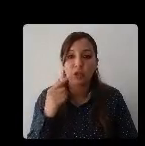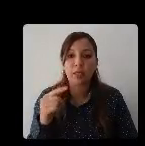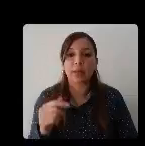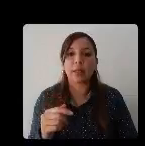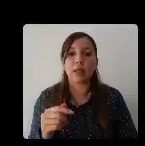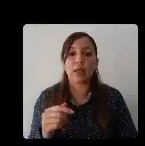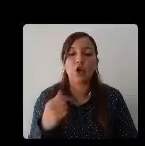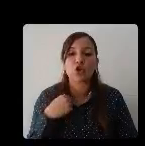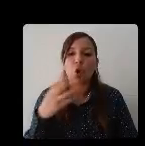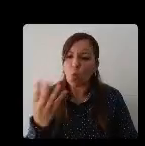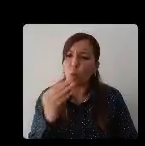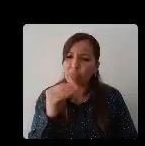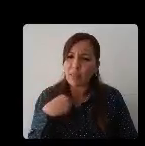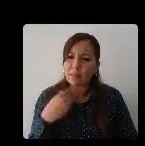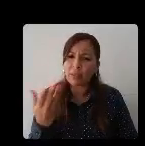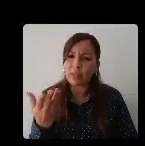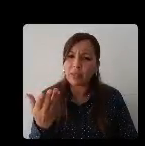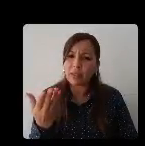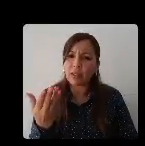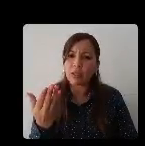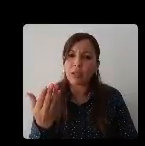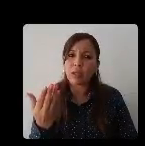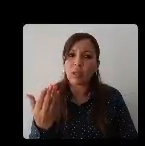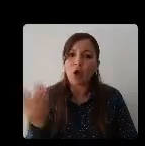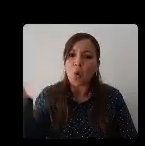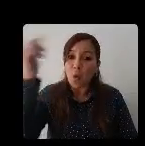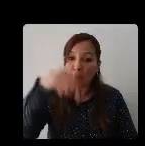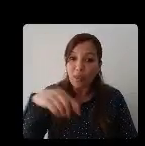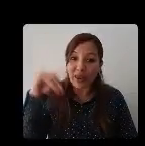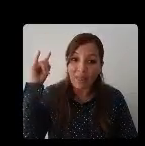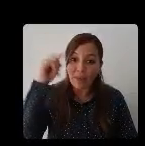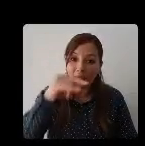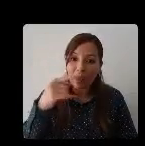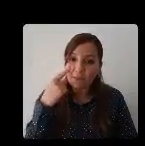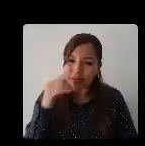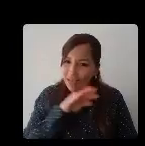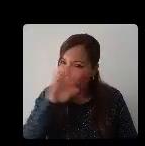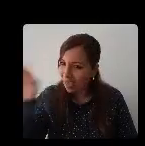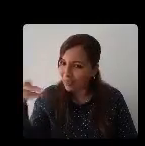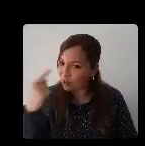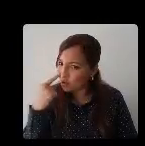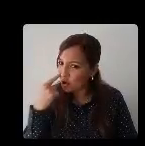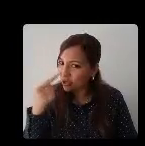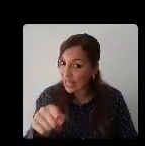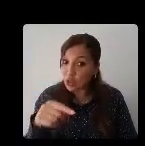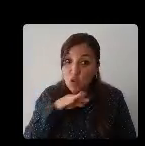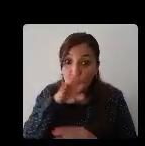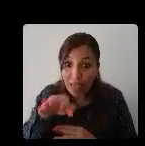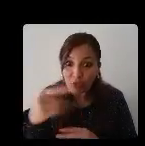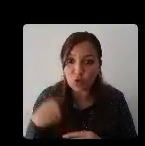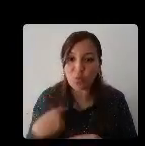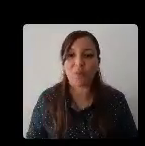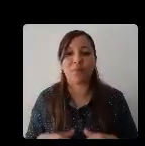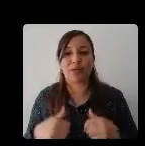¿no? Porque nos cuentas de que ustedes están desde el 2004, entonces ya son 17 años que tienen como